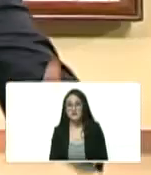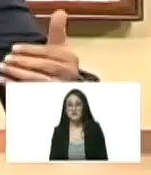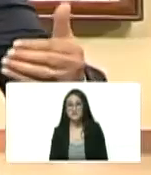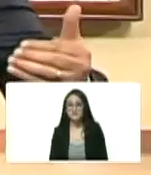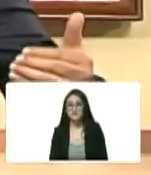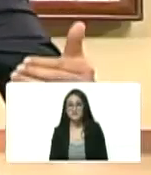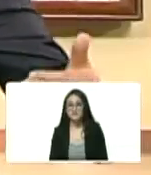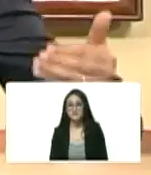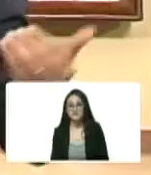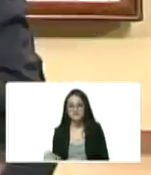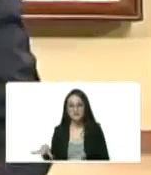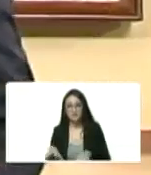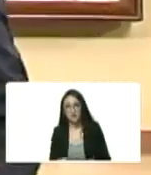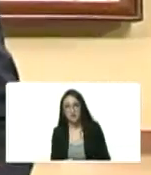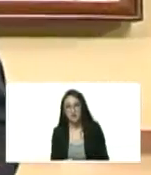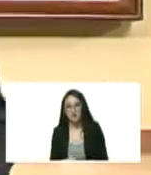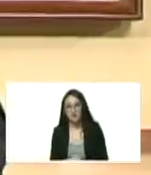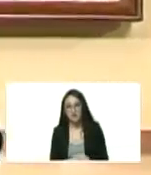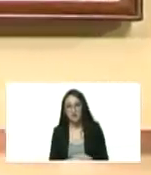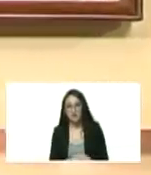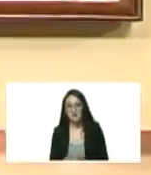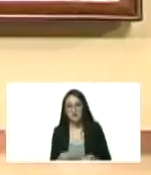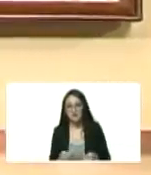Se impuso por la fuerza